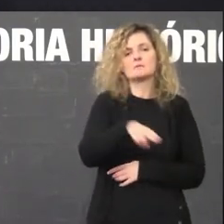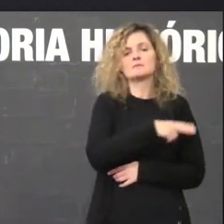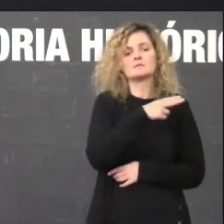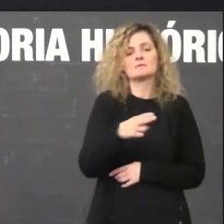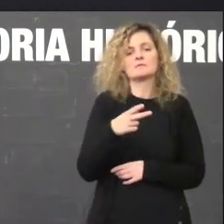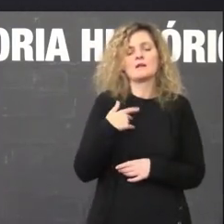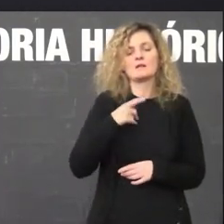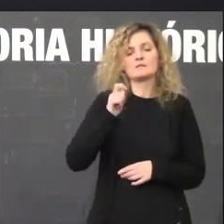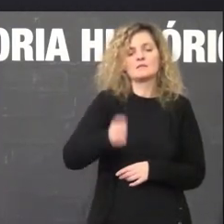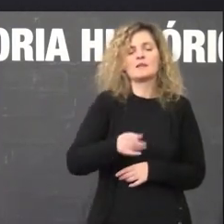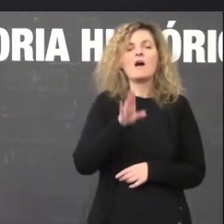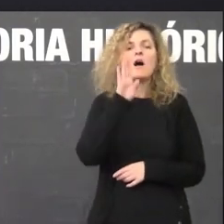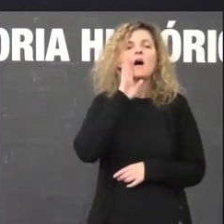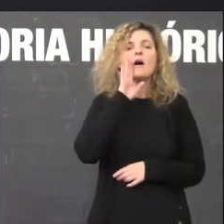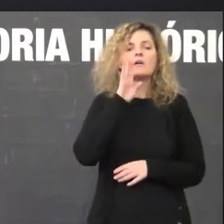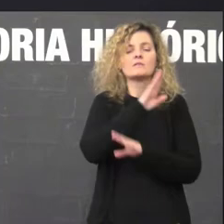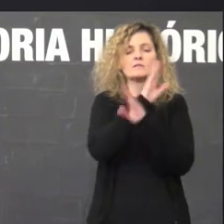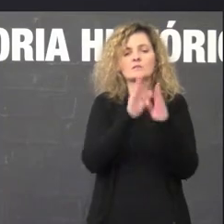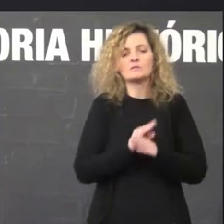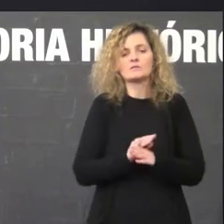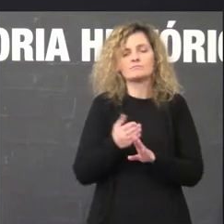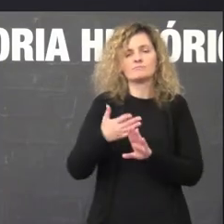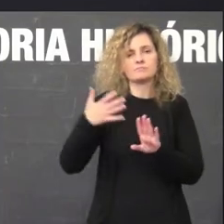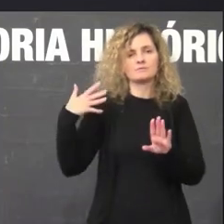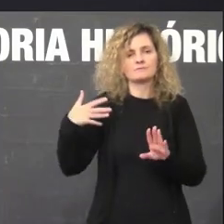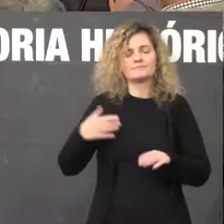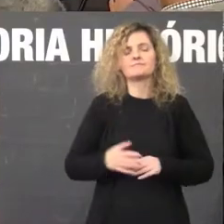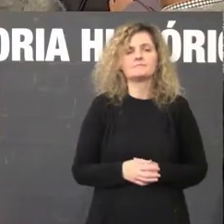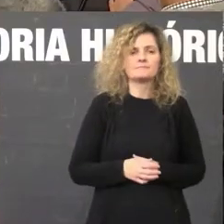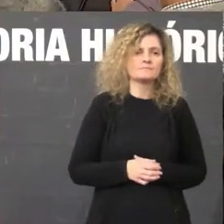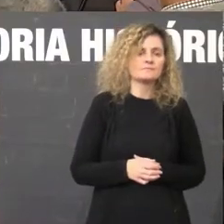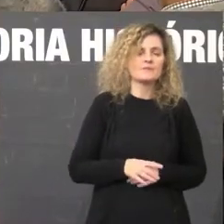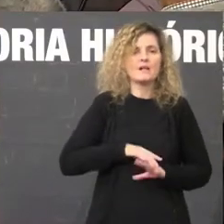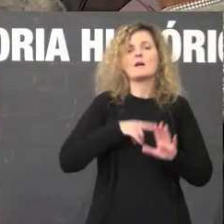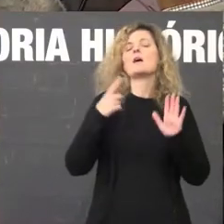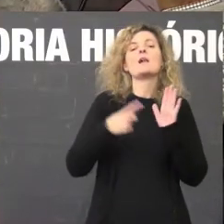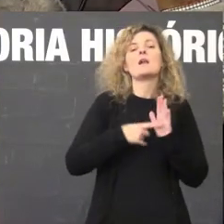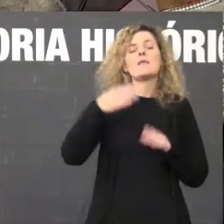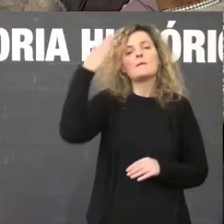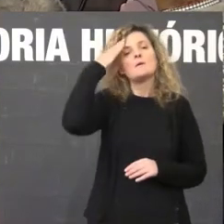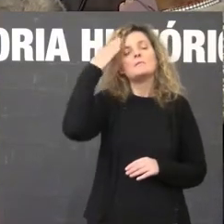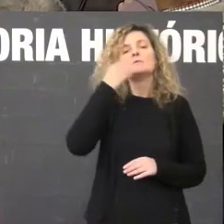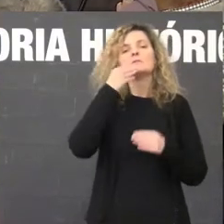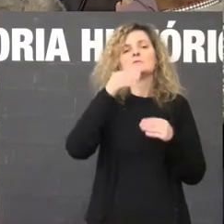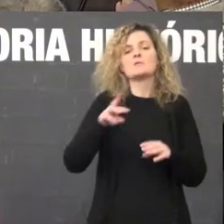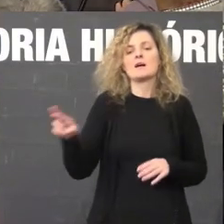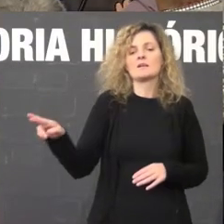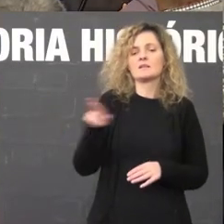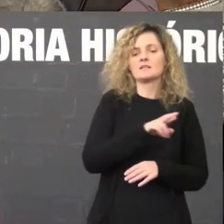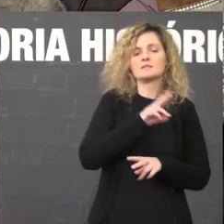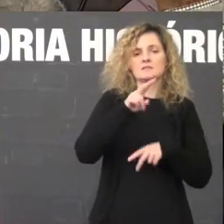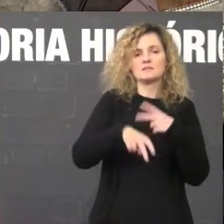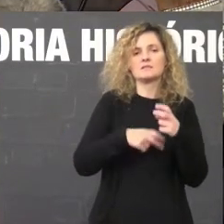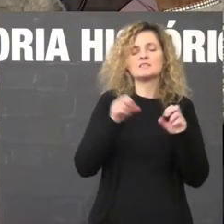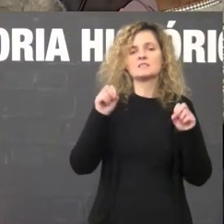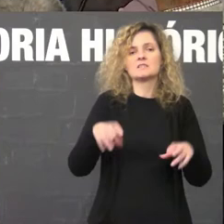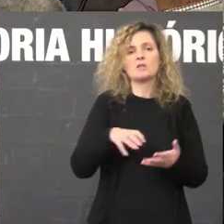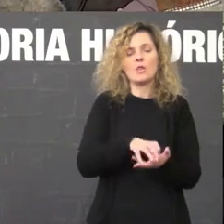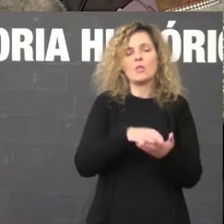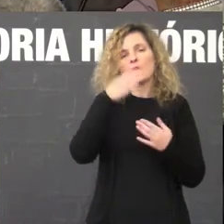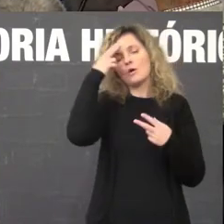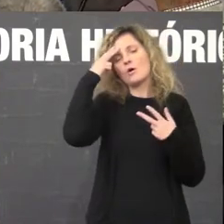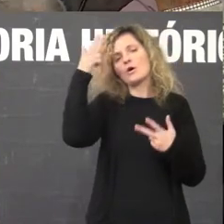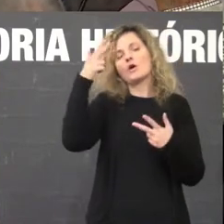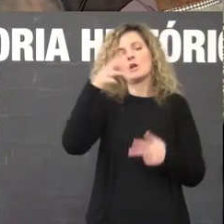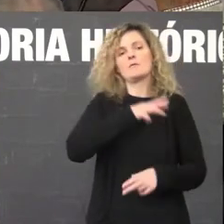tales sentencias e resolucións que dictaron. A Lei de Memoria Histórica restablece sin género de duda a honorabilidade